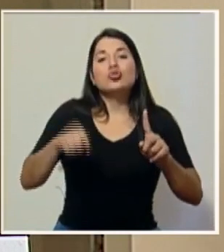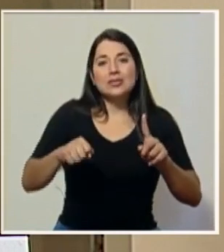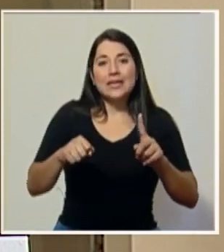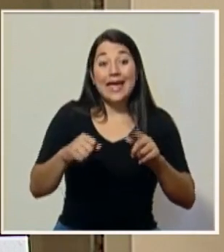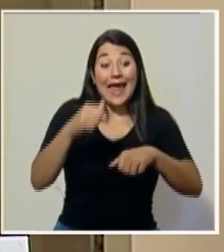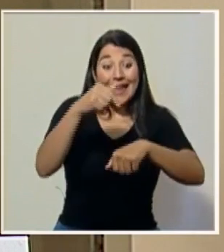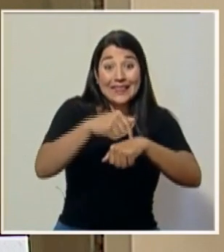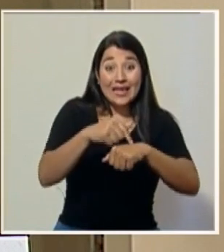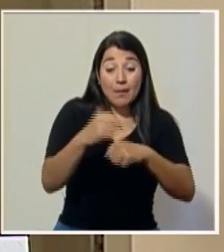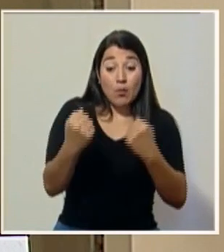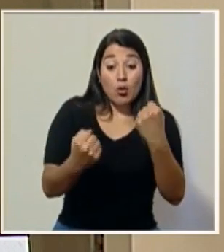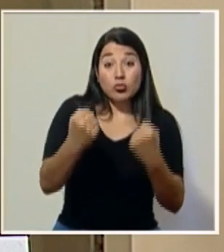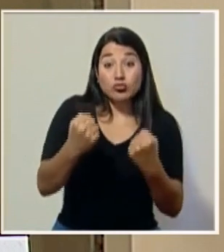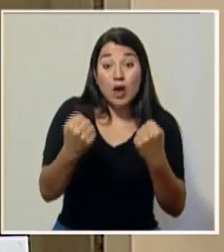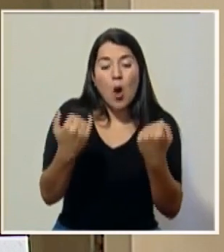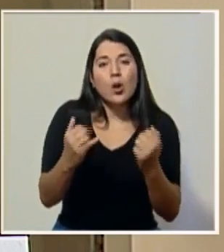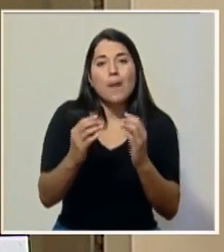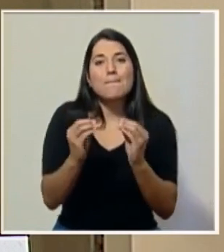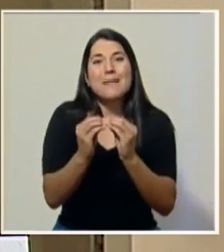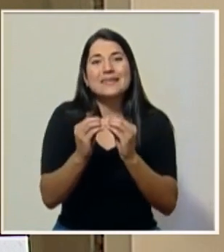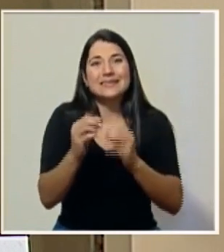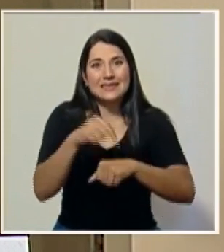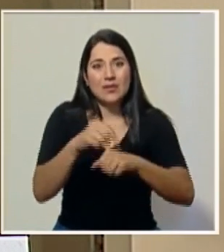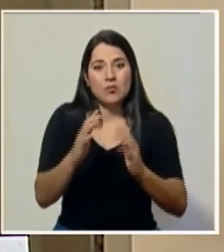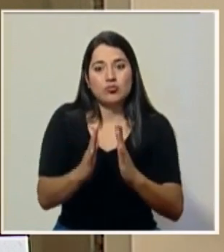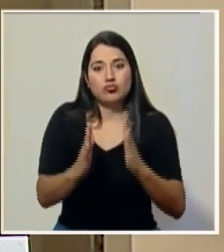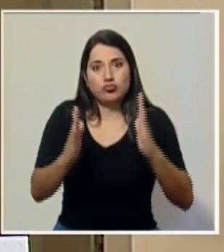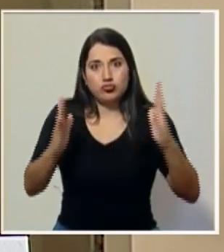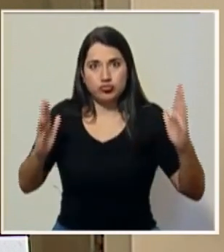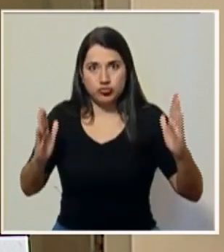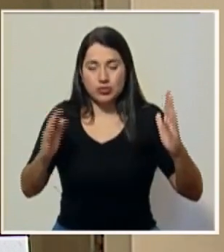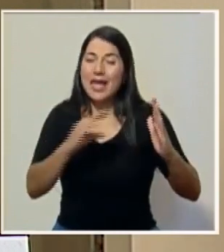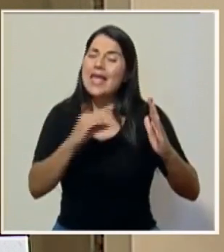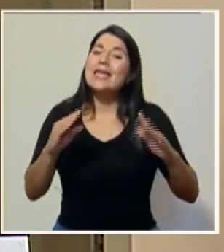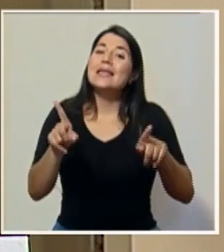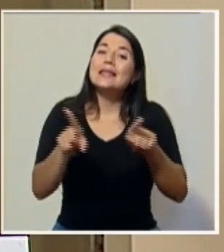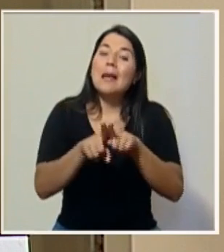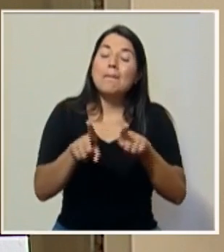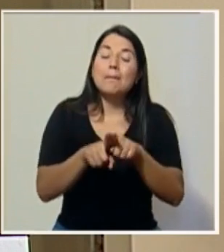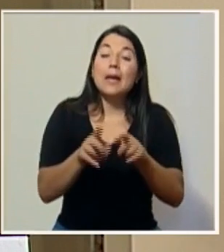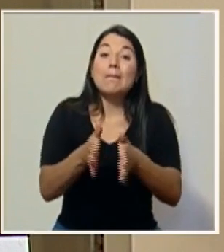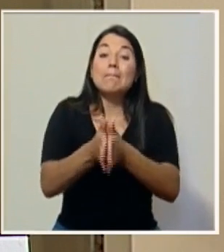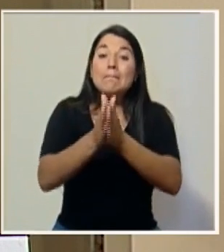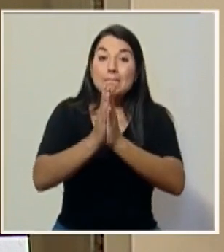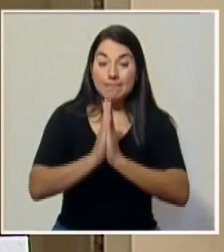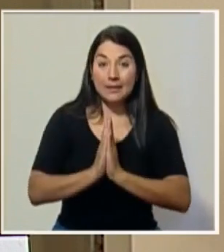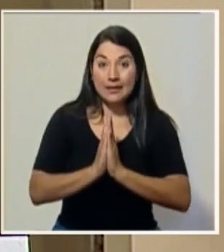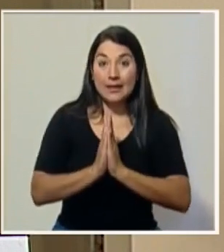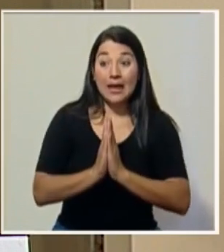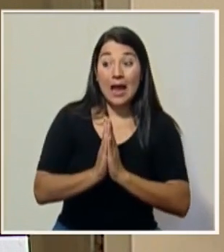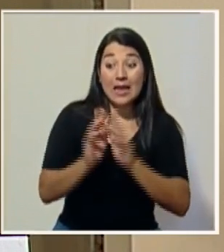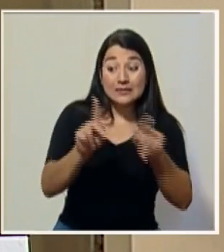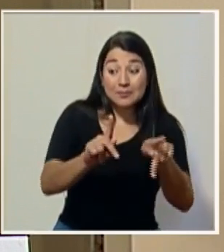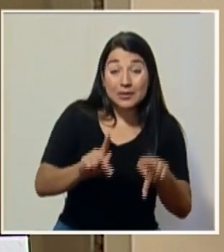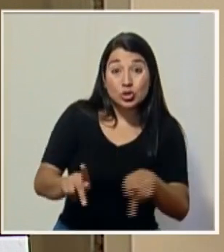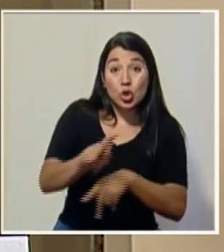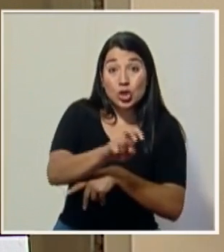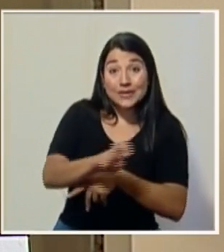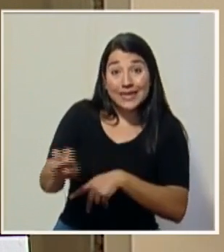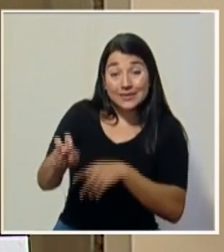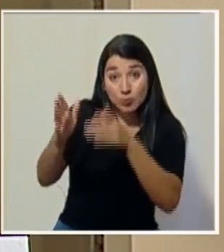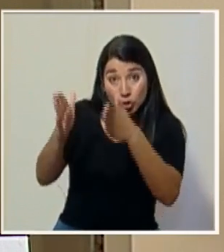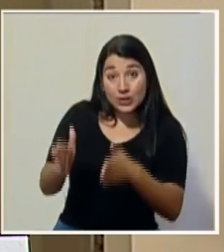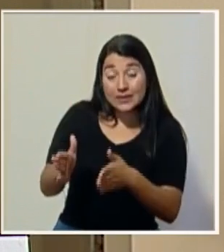horarios en esta unificación y también se está solicitando a los transportistas por medio